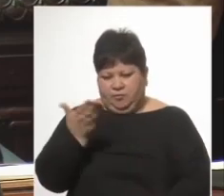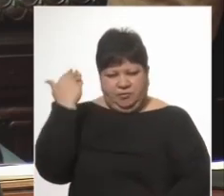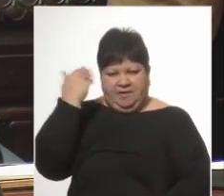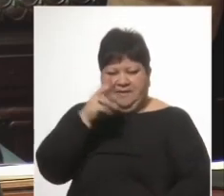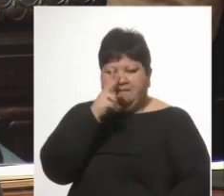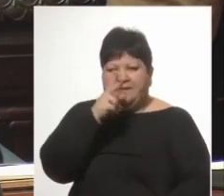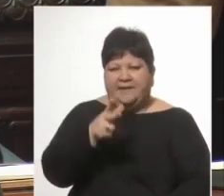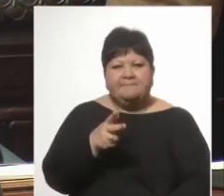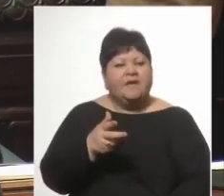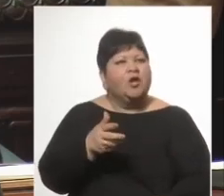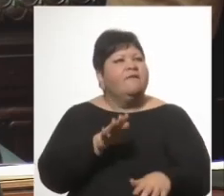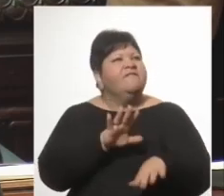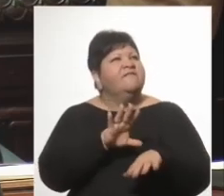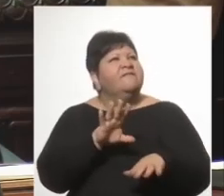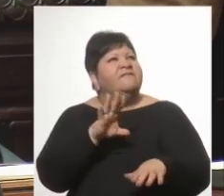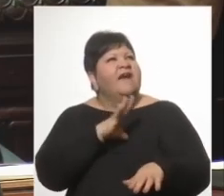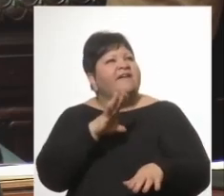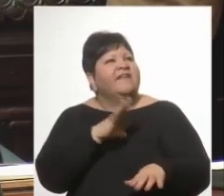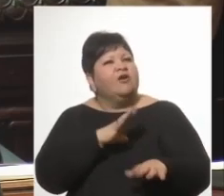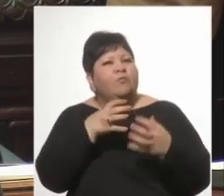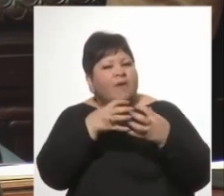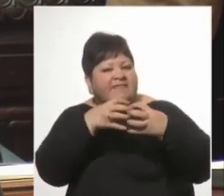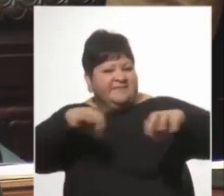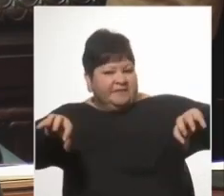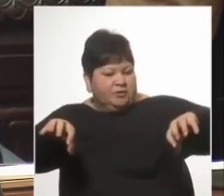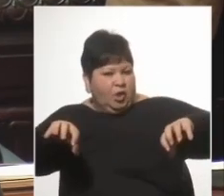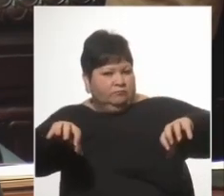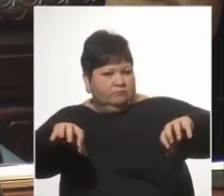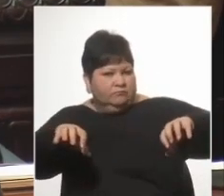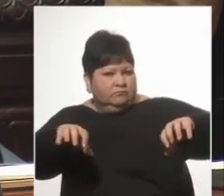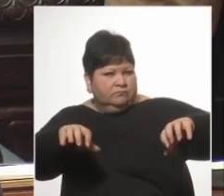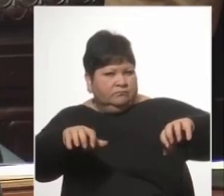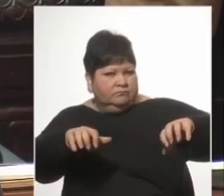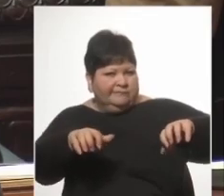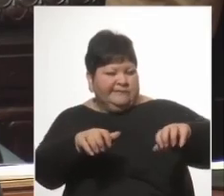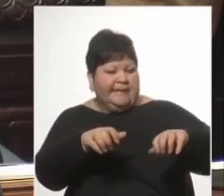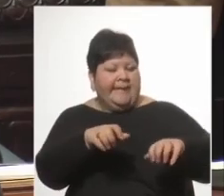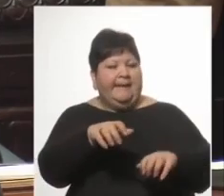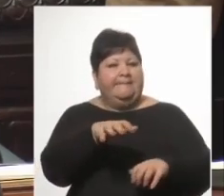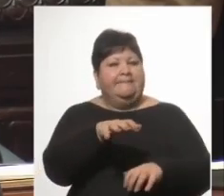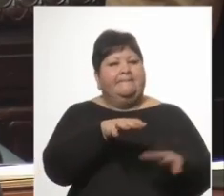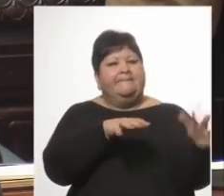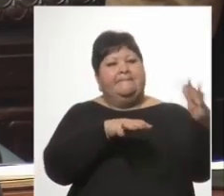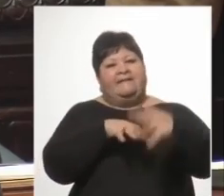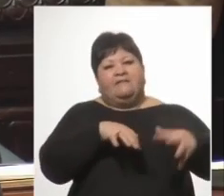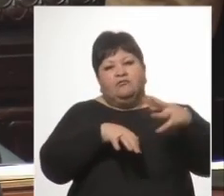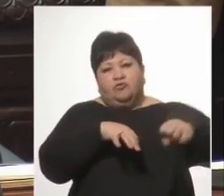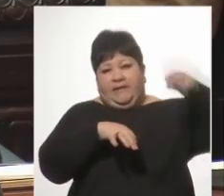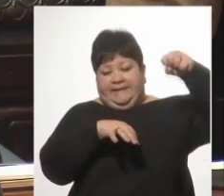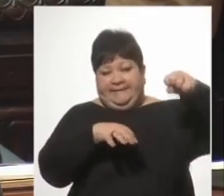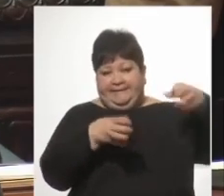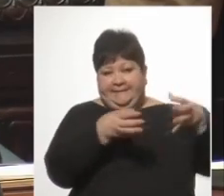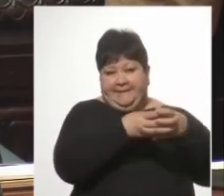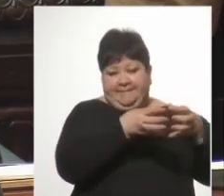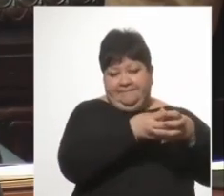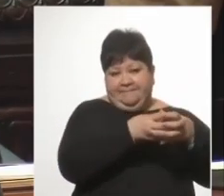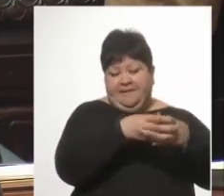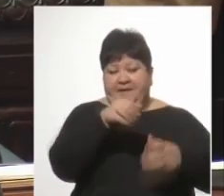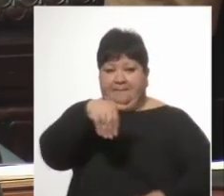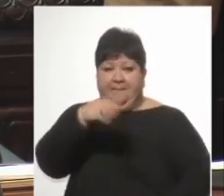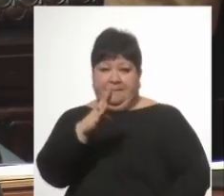de competencia, de división entre el Partido Socialista y el MPP, entre el ministro